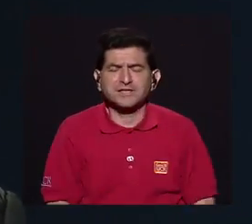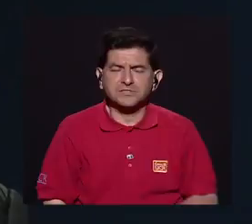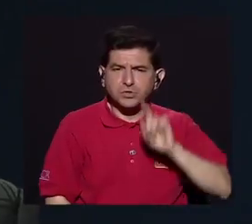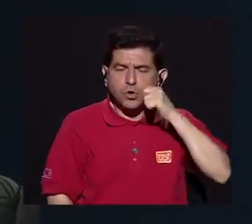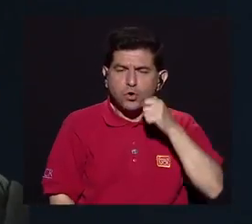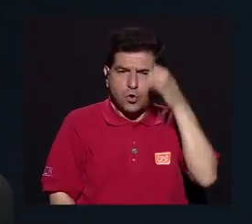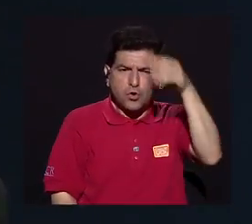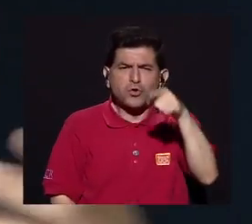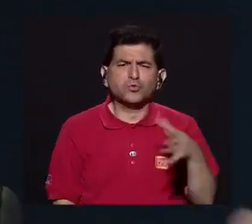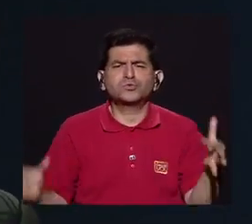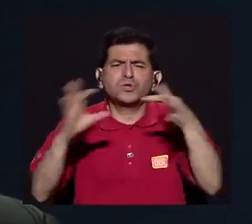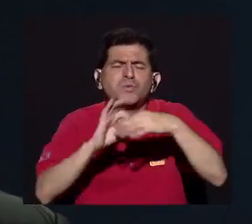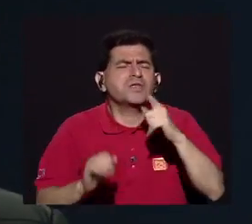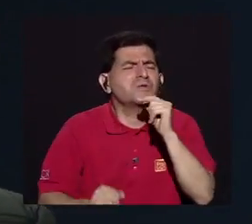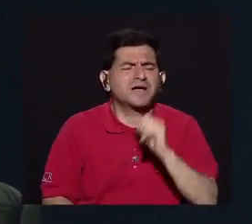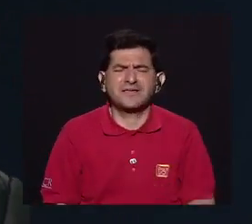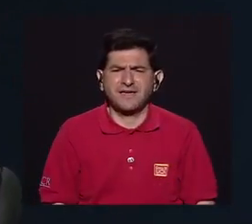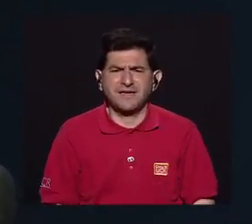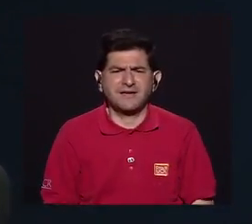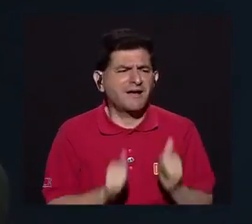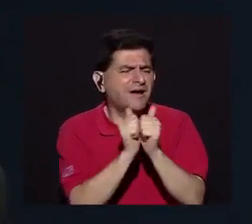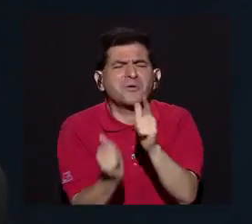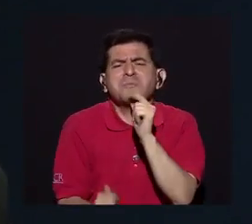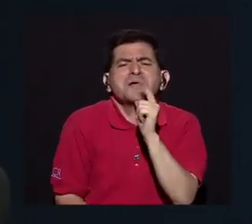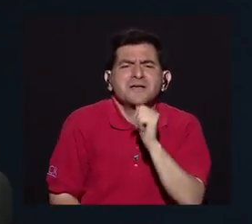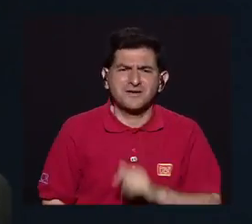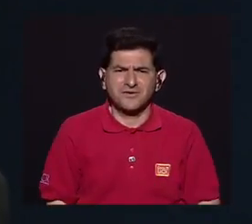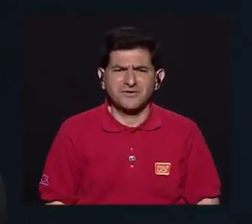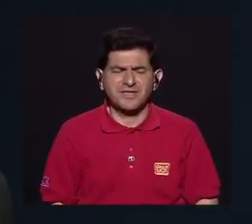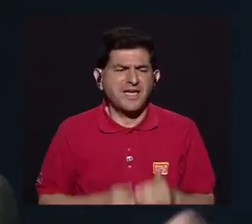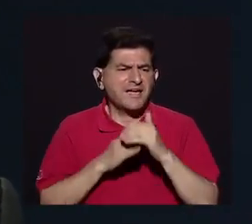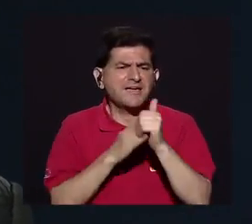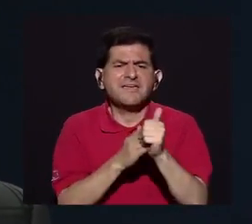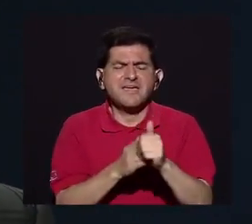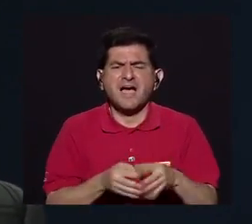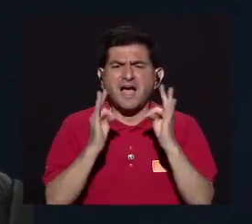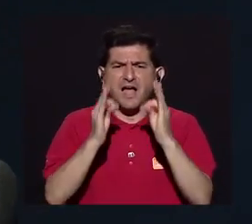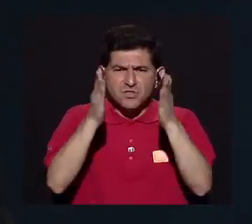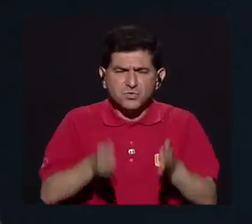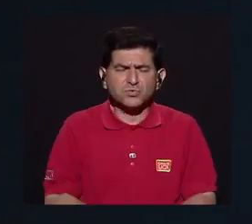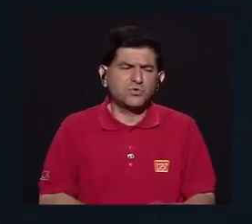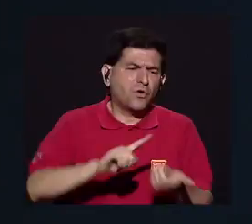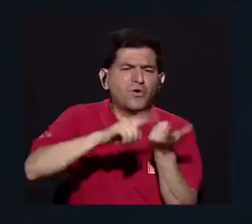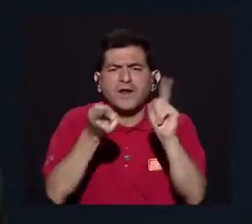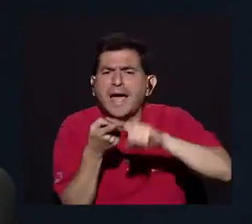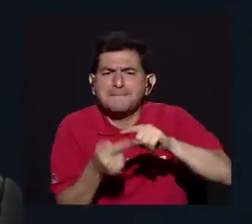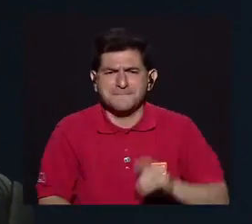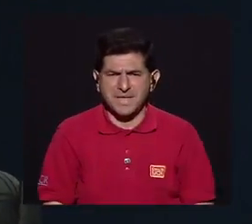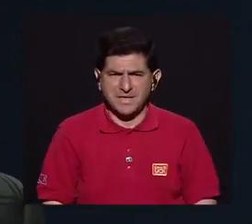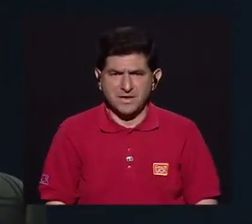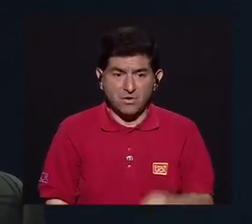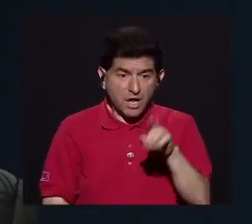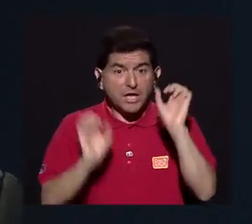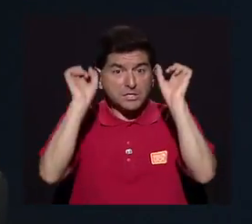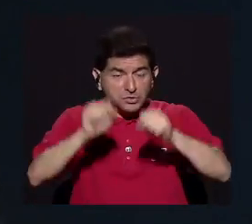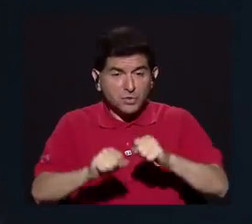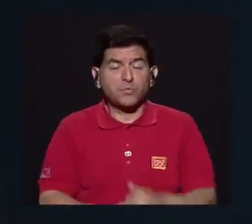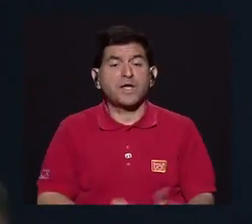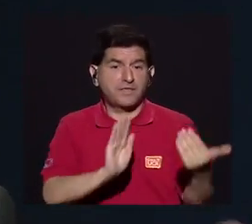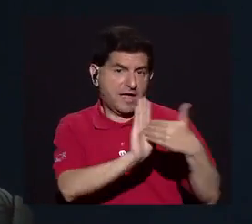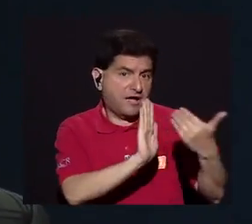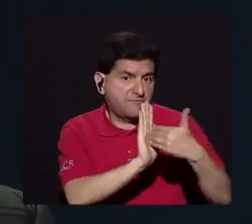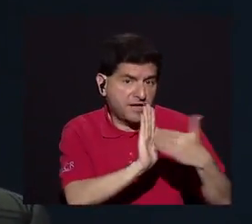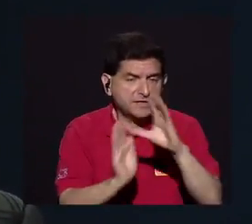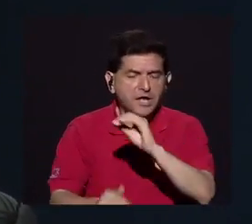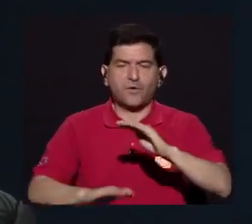códigos culturales, con quién te juntas, dime con quién andas, quiénes son tus guías, tus tutores, tus coaches, tus amigos, porque eso puede ser